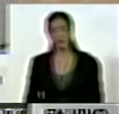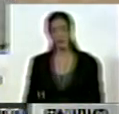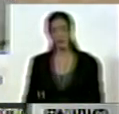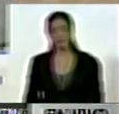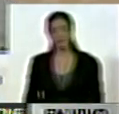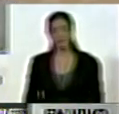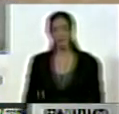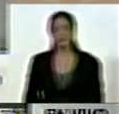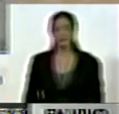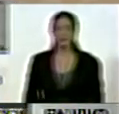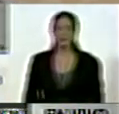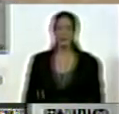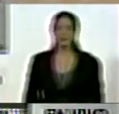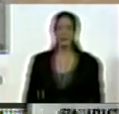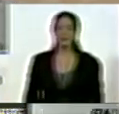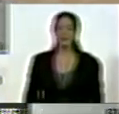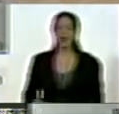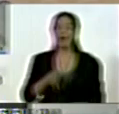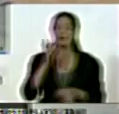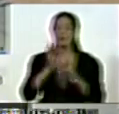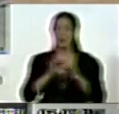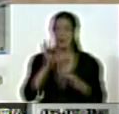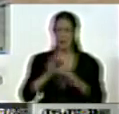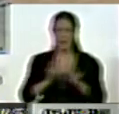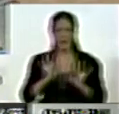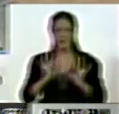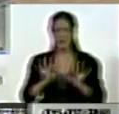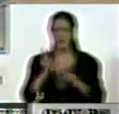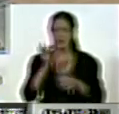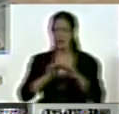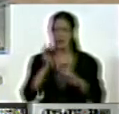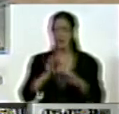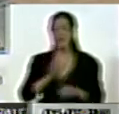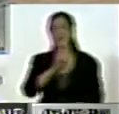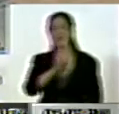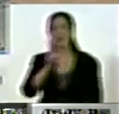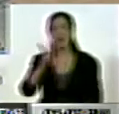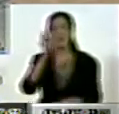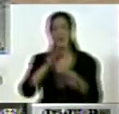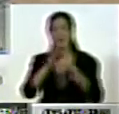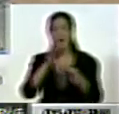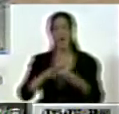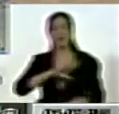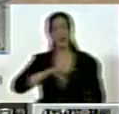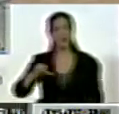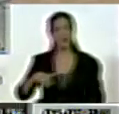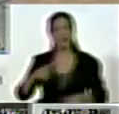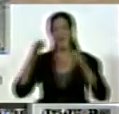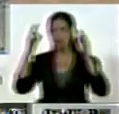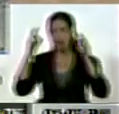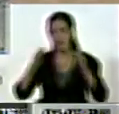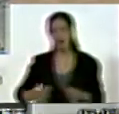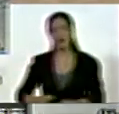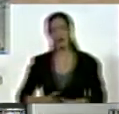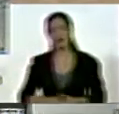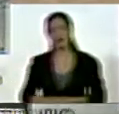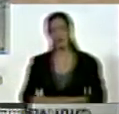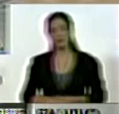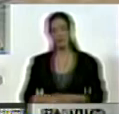Lo cierto es que en septiembre, para ser más específico, el 22 de septiembre, nosotros formalizamos